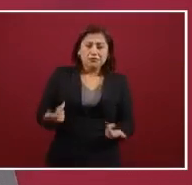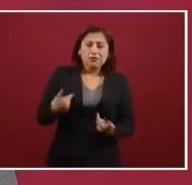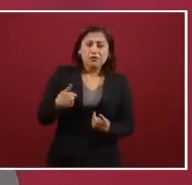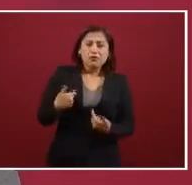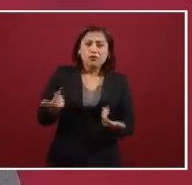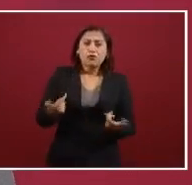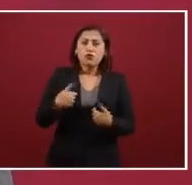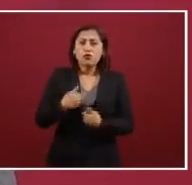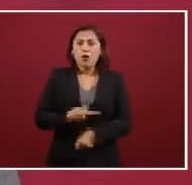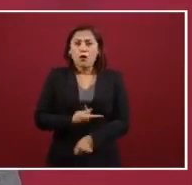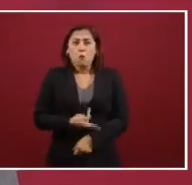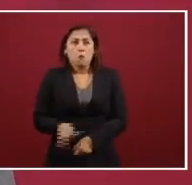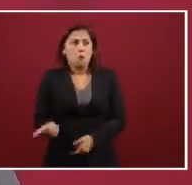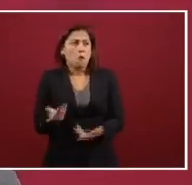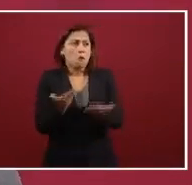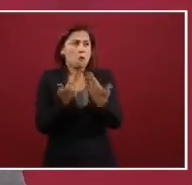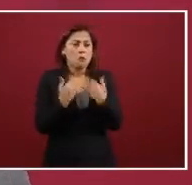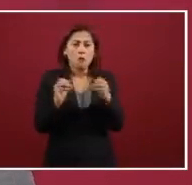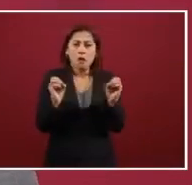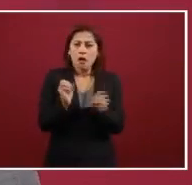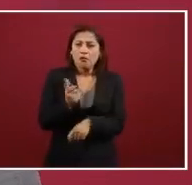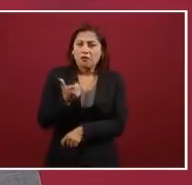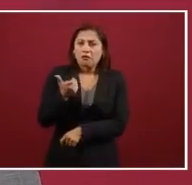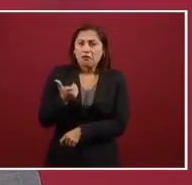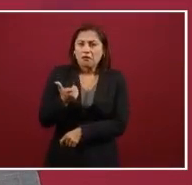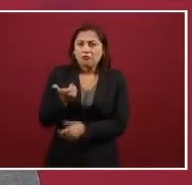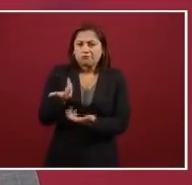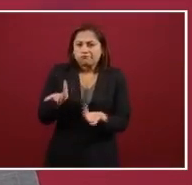estoy en la pobreza, no tengo nada.